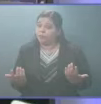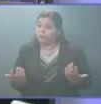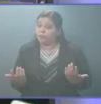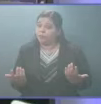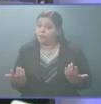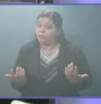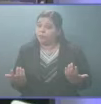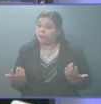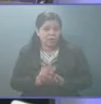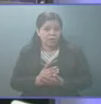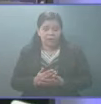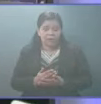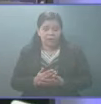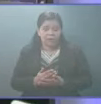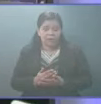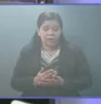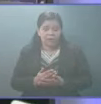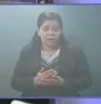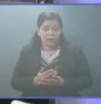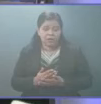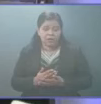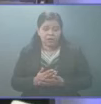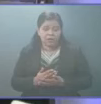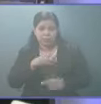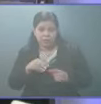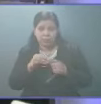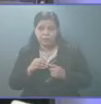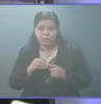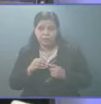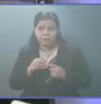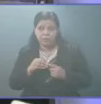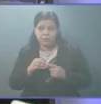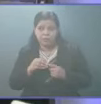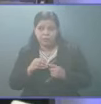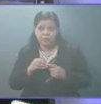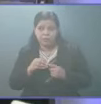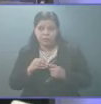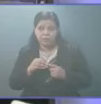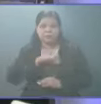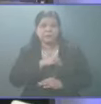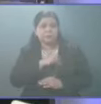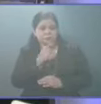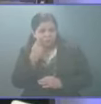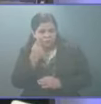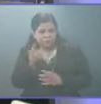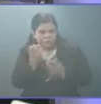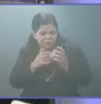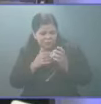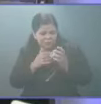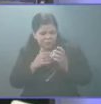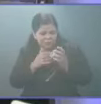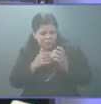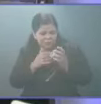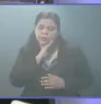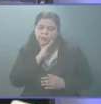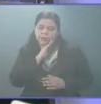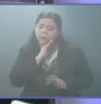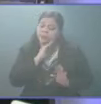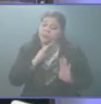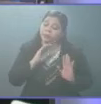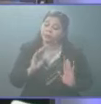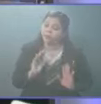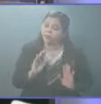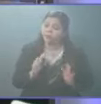no existían todo este cúmulo de especialidades y existían los médicos que tenían que ver la mayoría de enfermedades. Sin embargo,